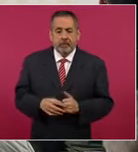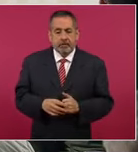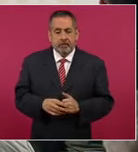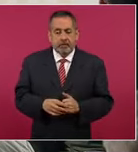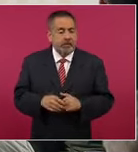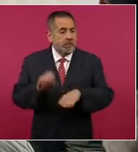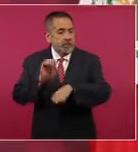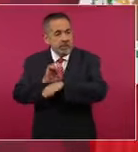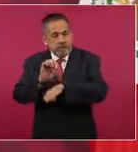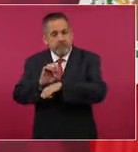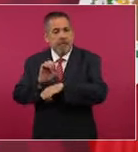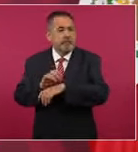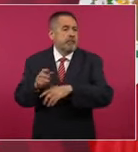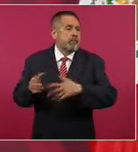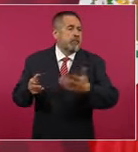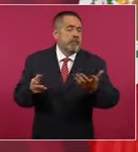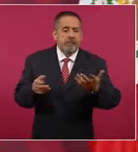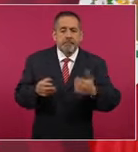Ecuador,